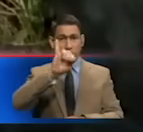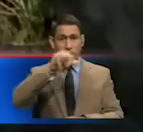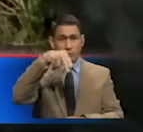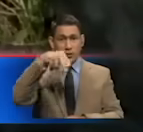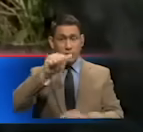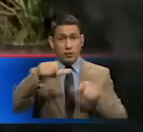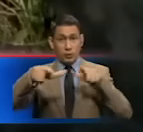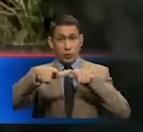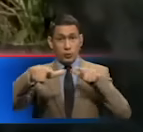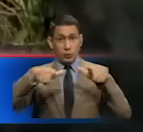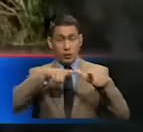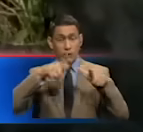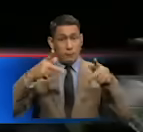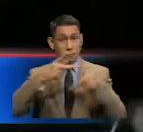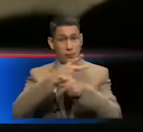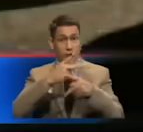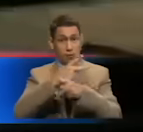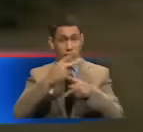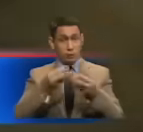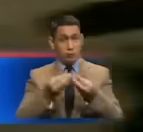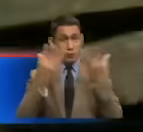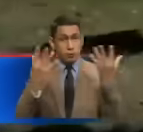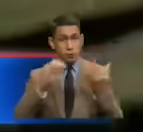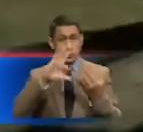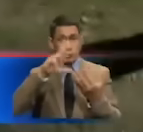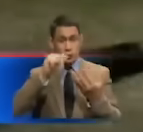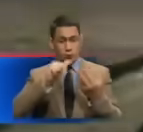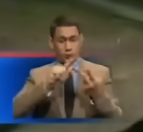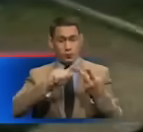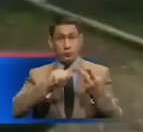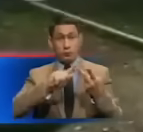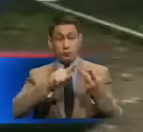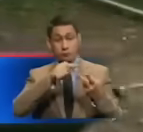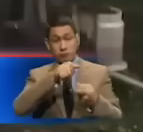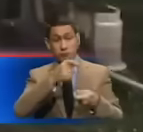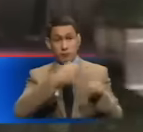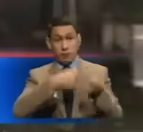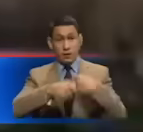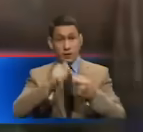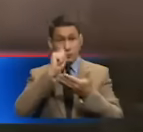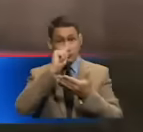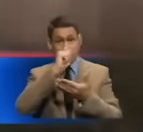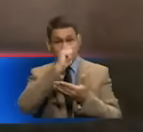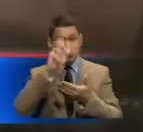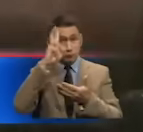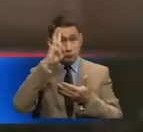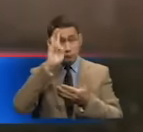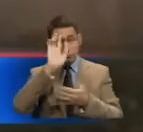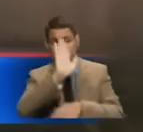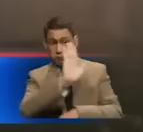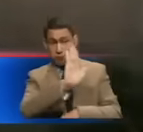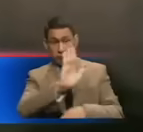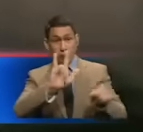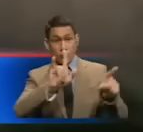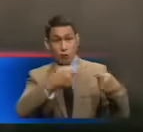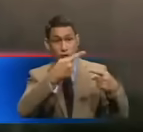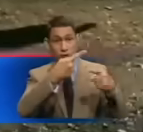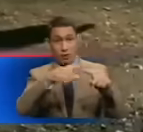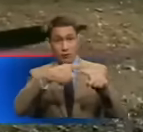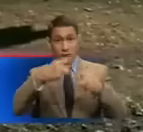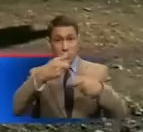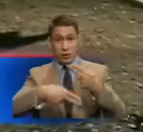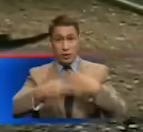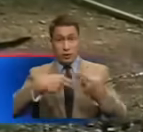azotada por la delincuencia, para combatir microtraficantes, narcotraficantes, vacunadores, terroristas que la policía y el